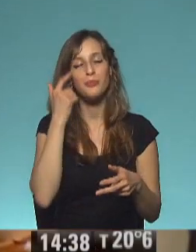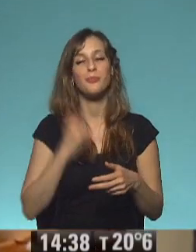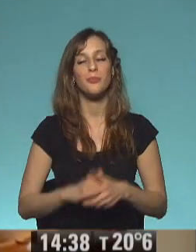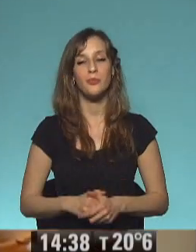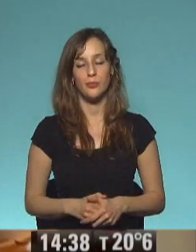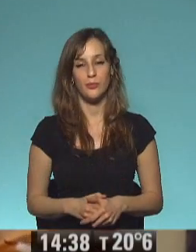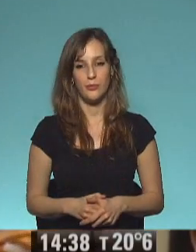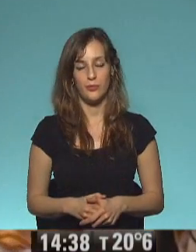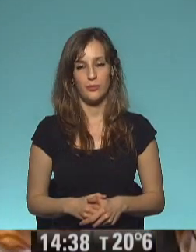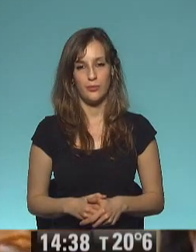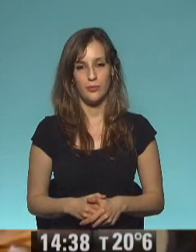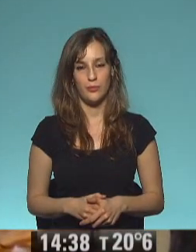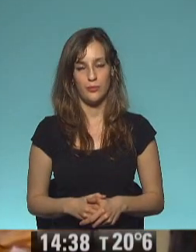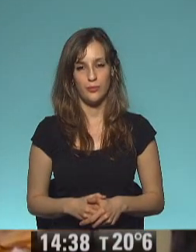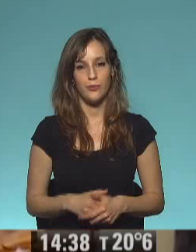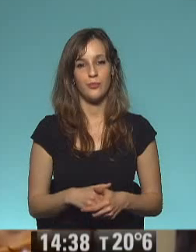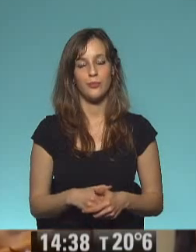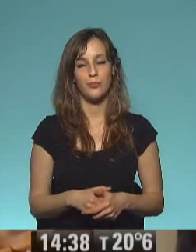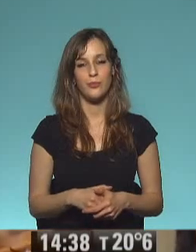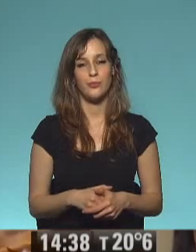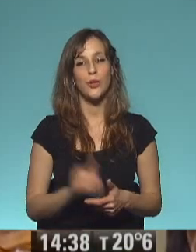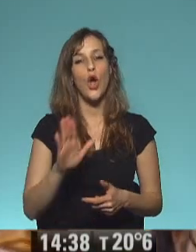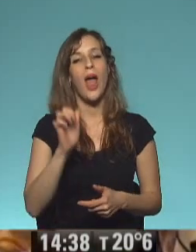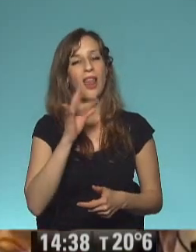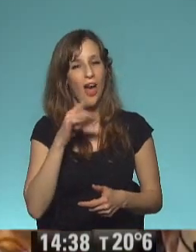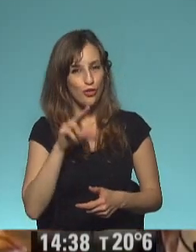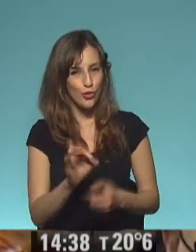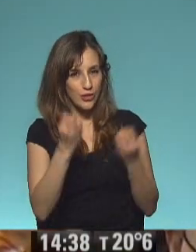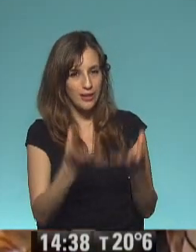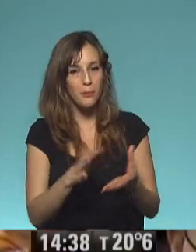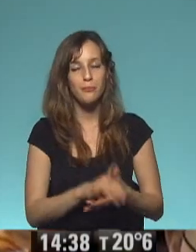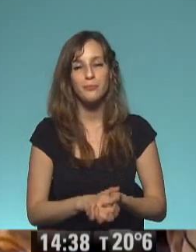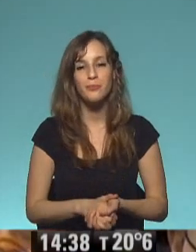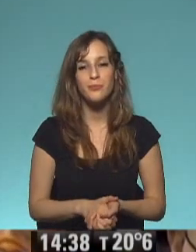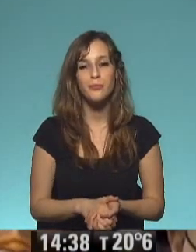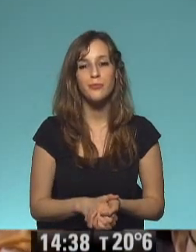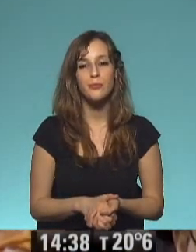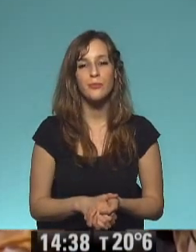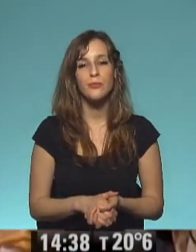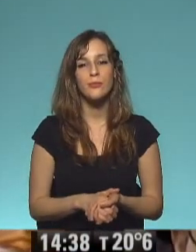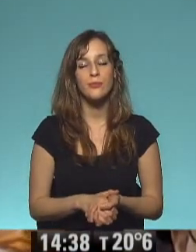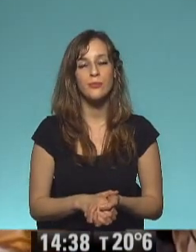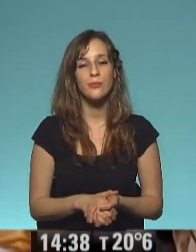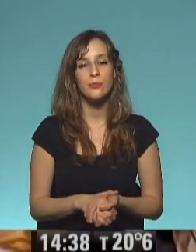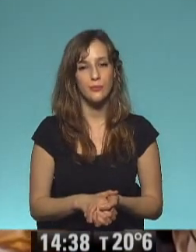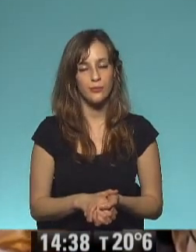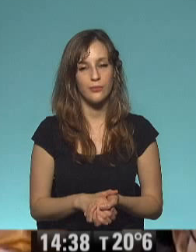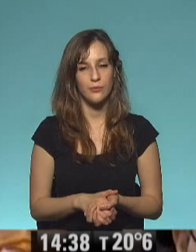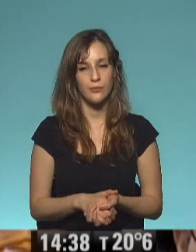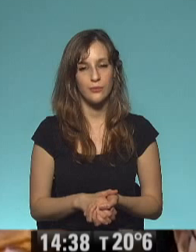Alejandro, ¿cómo estás? El